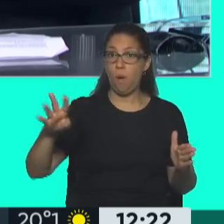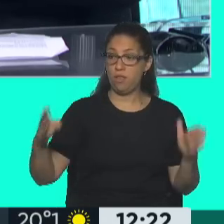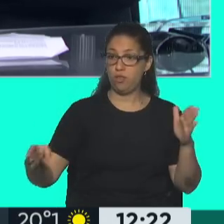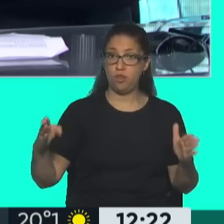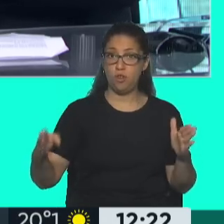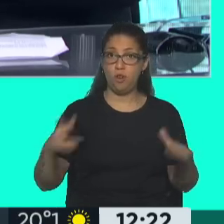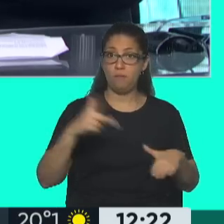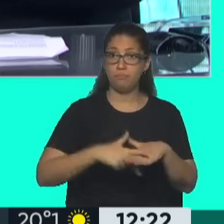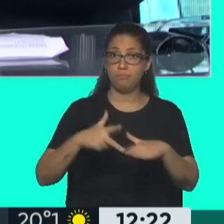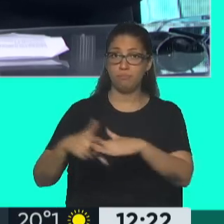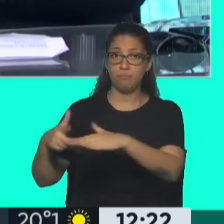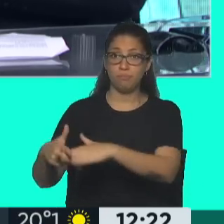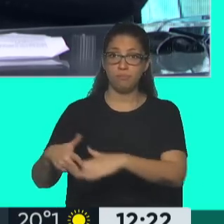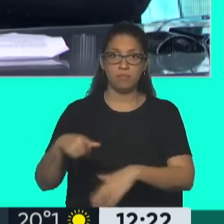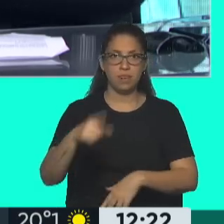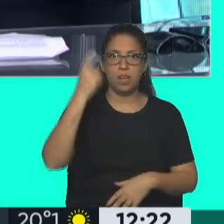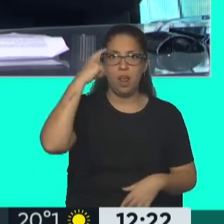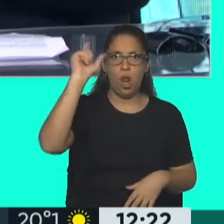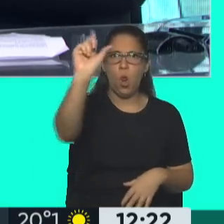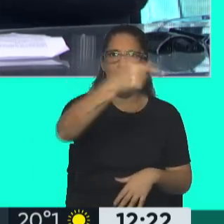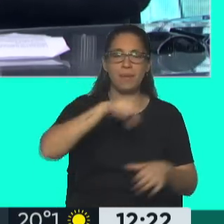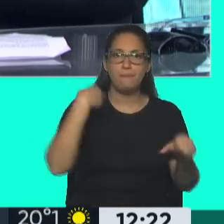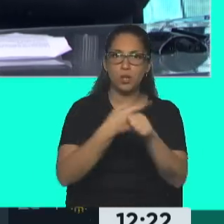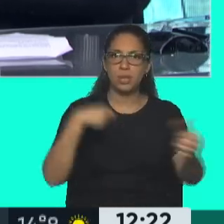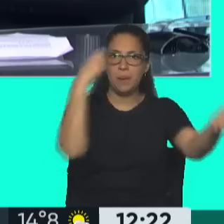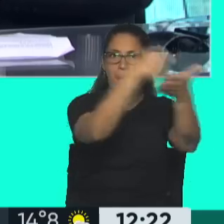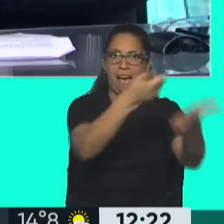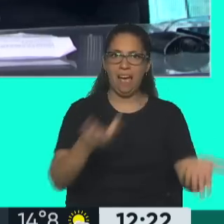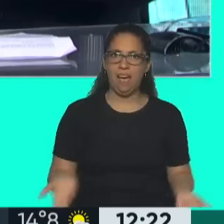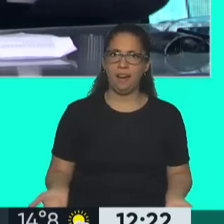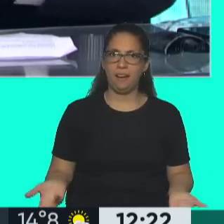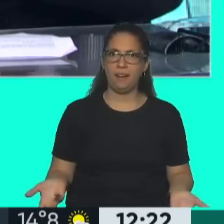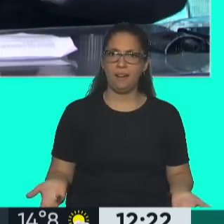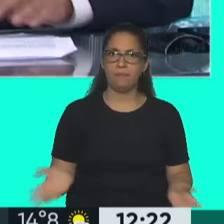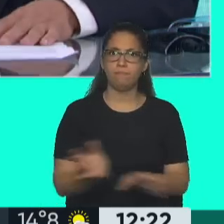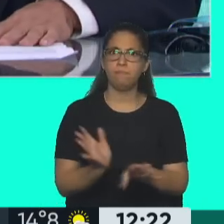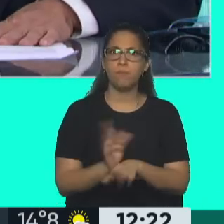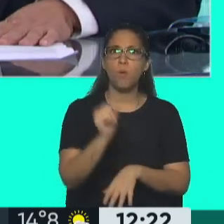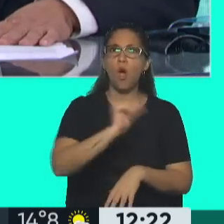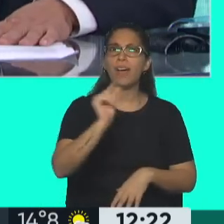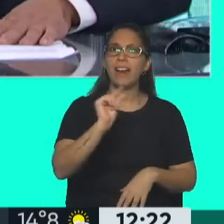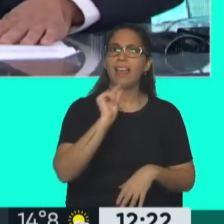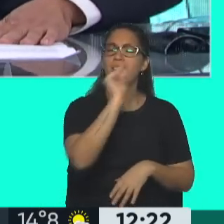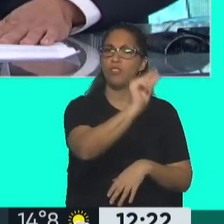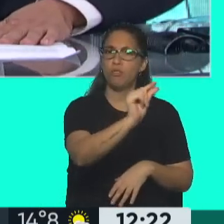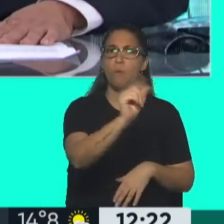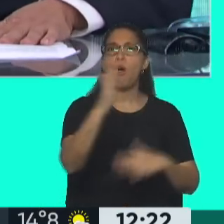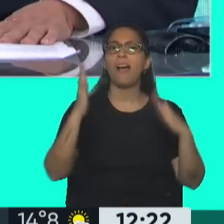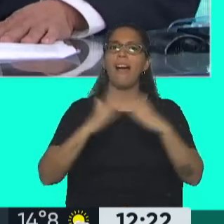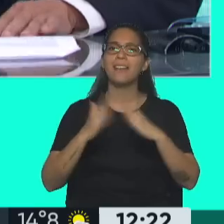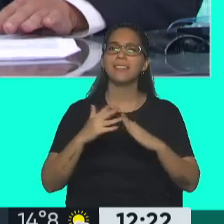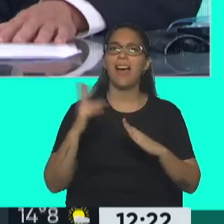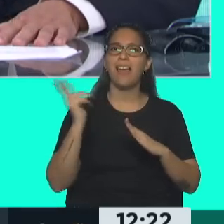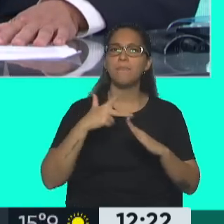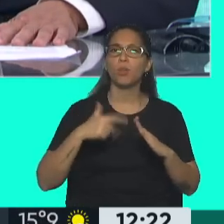2024, los que estamos viviendo ahora, era una locura, era imposible de pagar. Es como si sacas un crédito, hipotecas tu vivienda